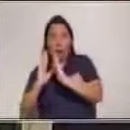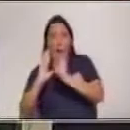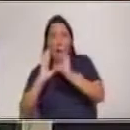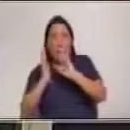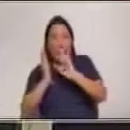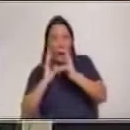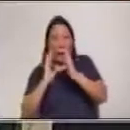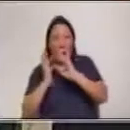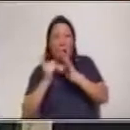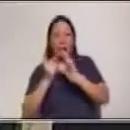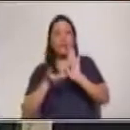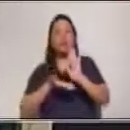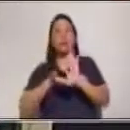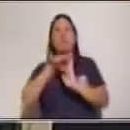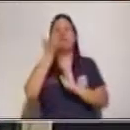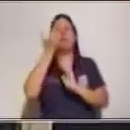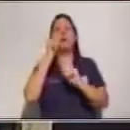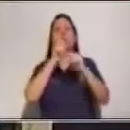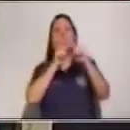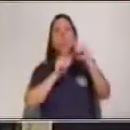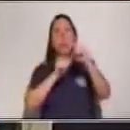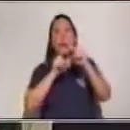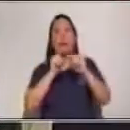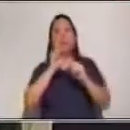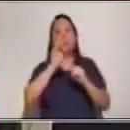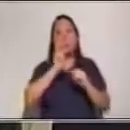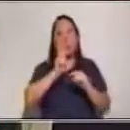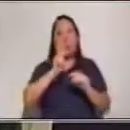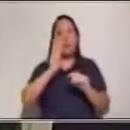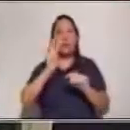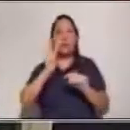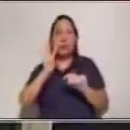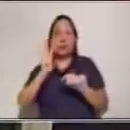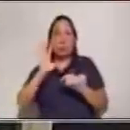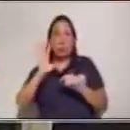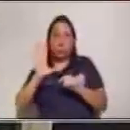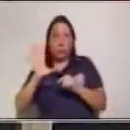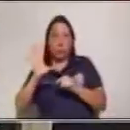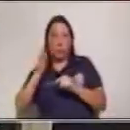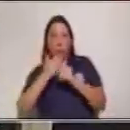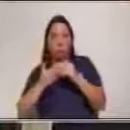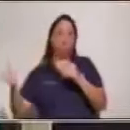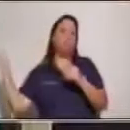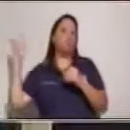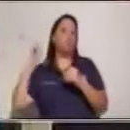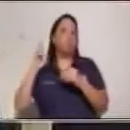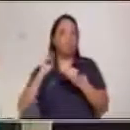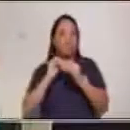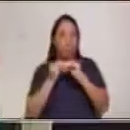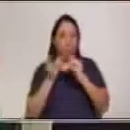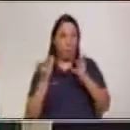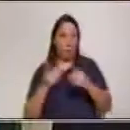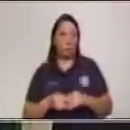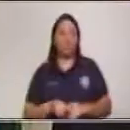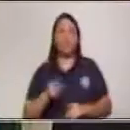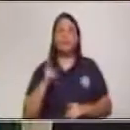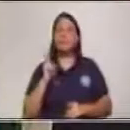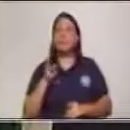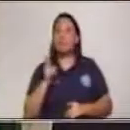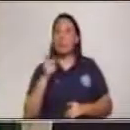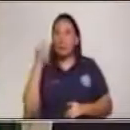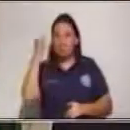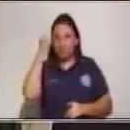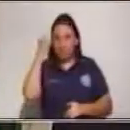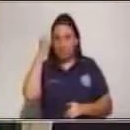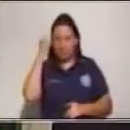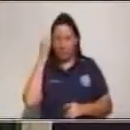calcular el máximo común divisor de 3, 4, 5, cualquier cantidad de números, siempre teniendo en cuenta